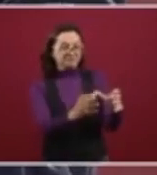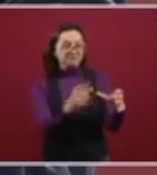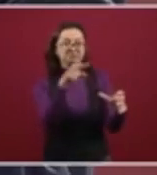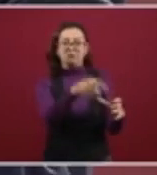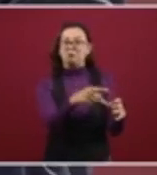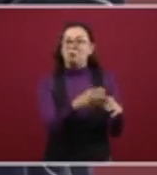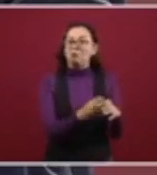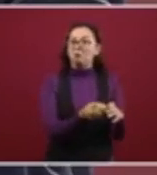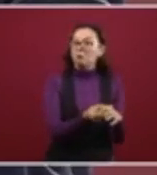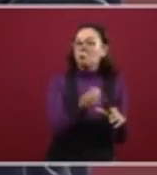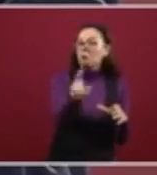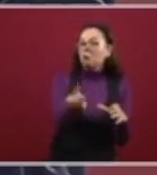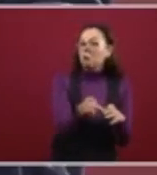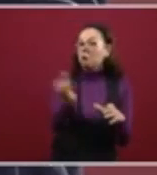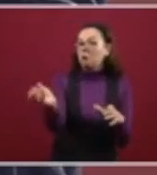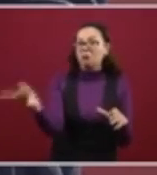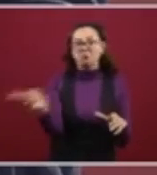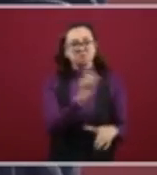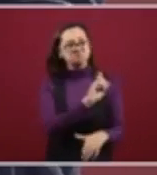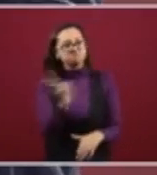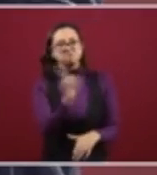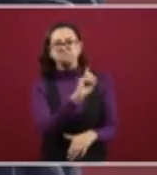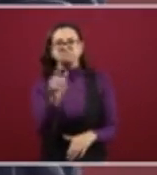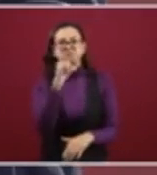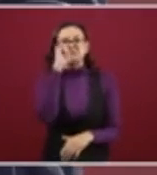o no llegaba completo,